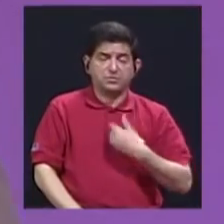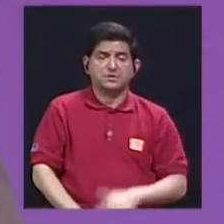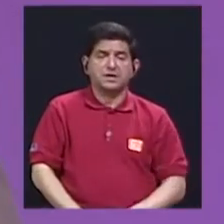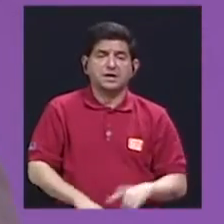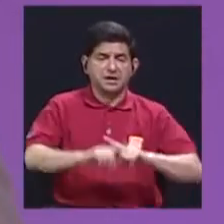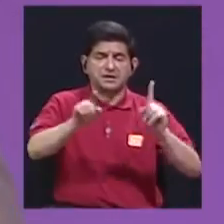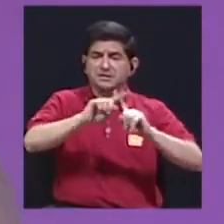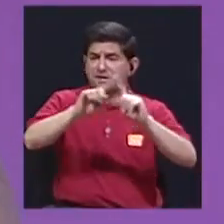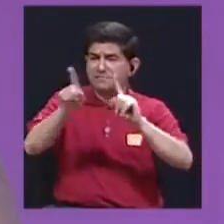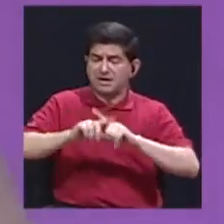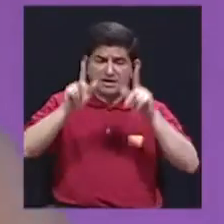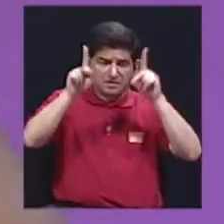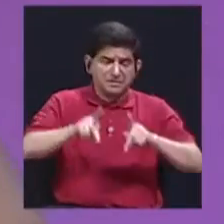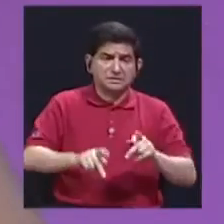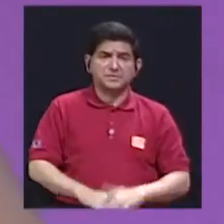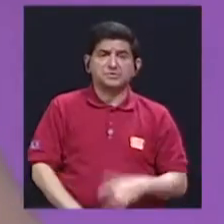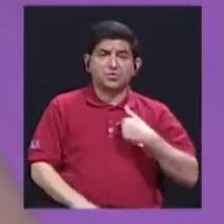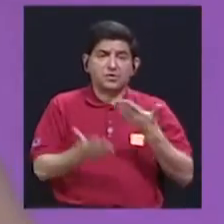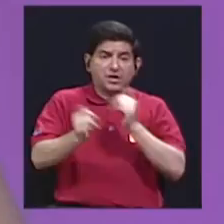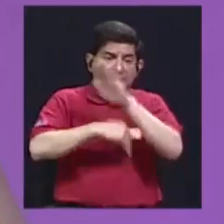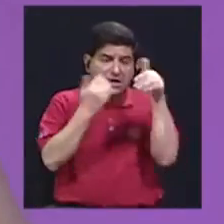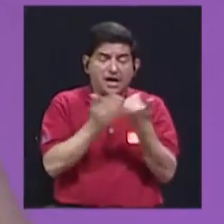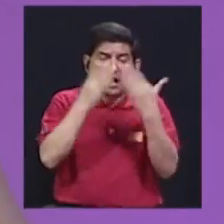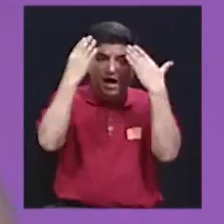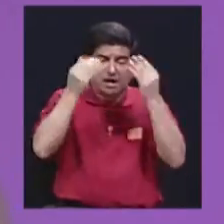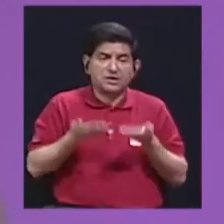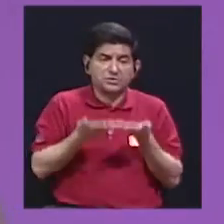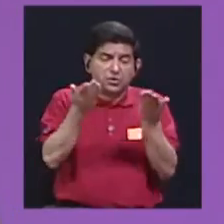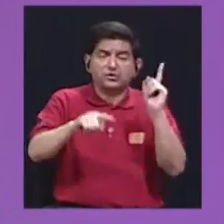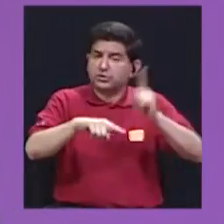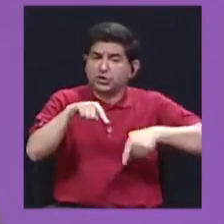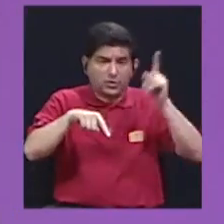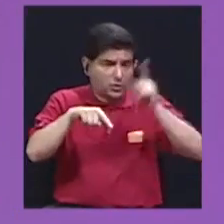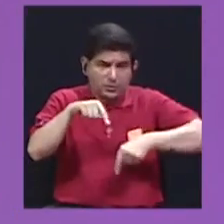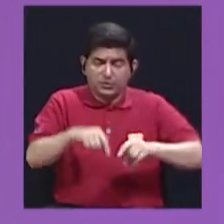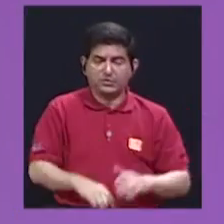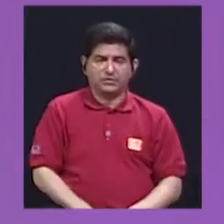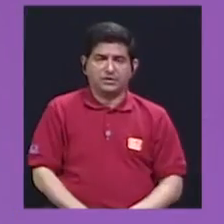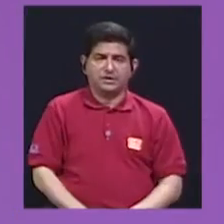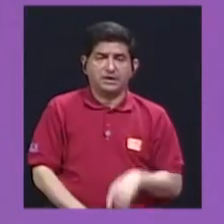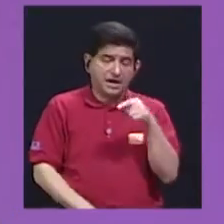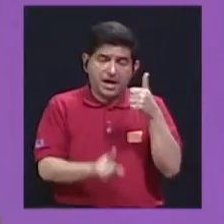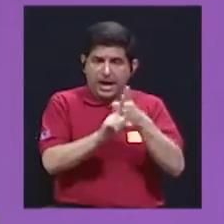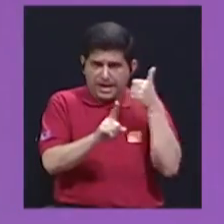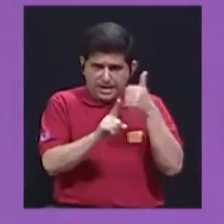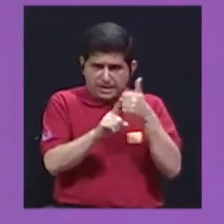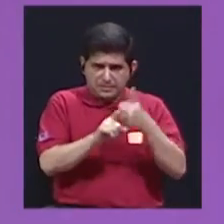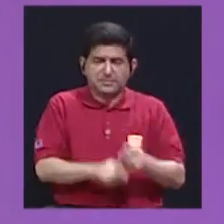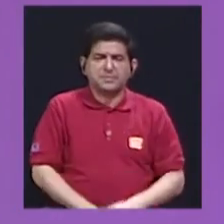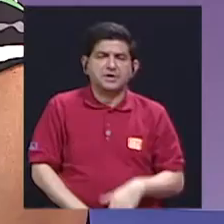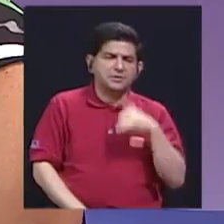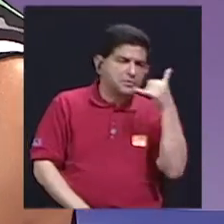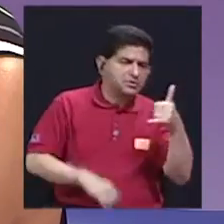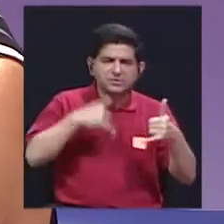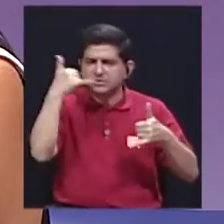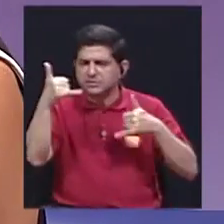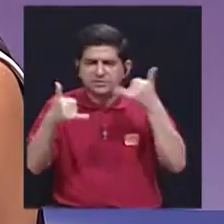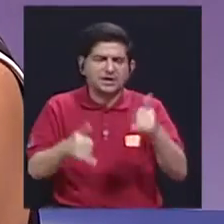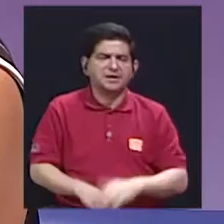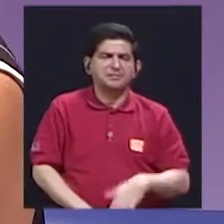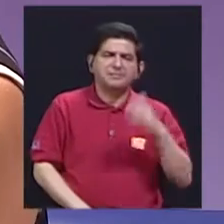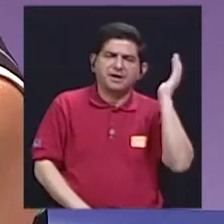muchos pacientes de seis veces que uno quiere pasarles a toda la información y no puede entonces ellas mismas los están llamando aún y cuando hay